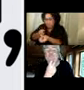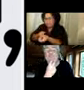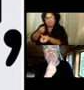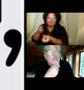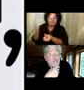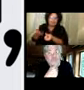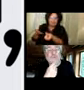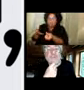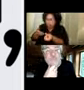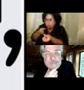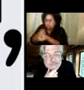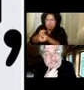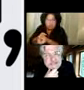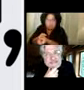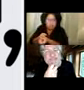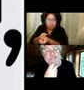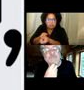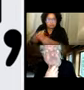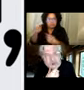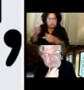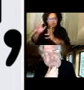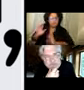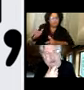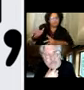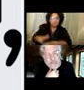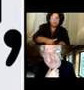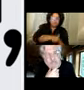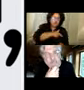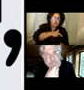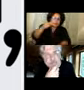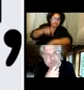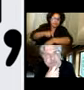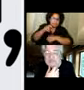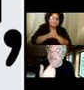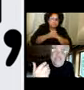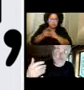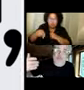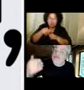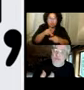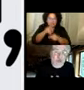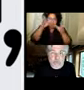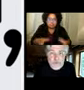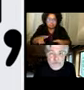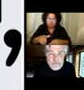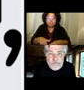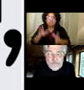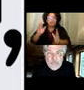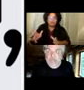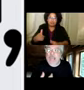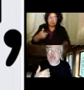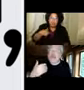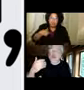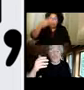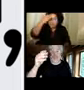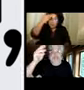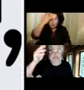de discapacidad. Lo cual es la fuerza laboral de su soporte directo, que ha sido negligenciado por demasiado